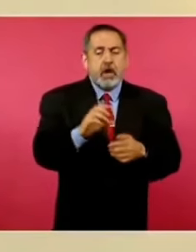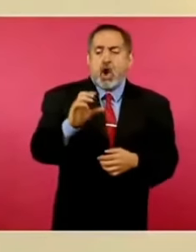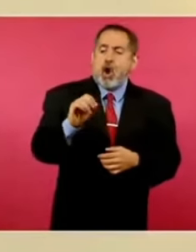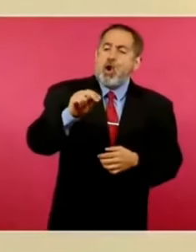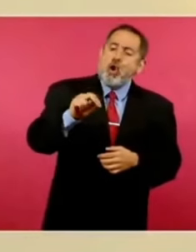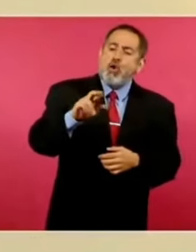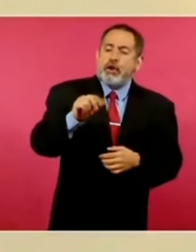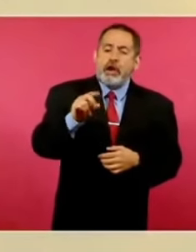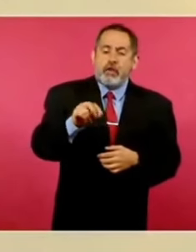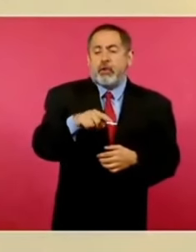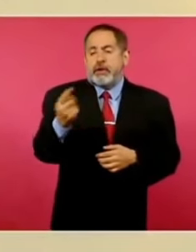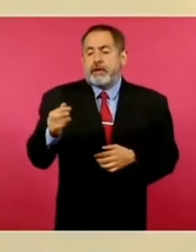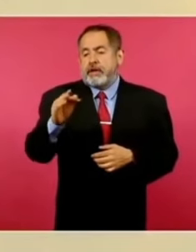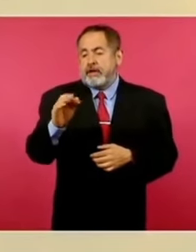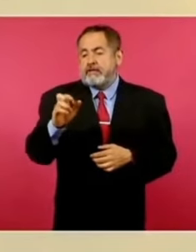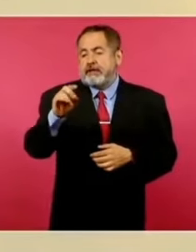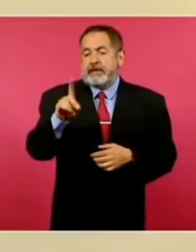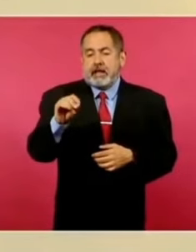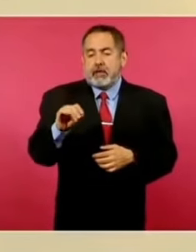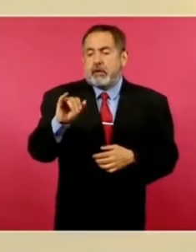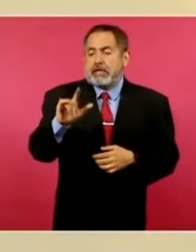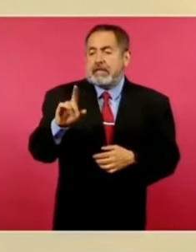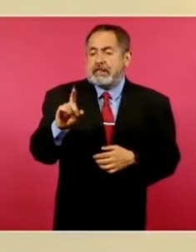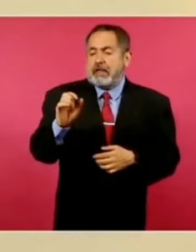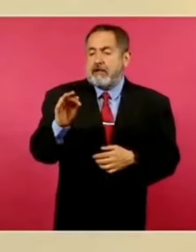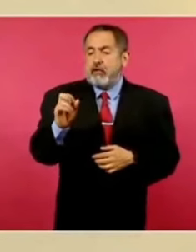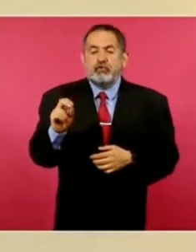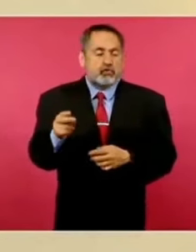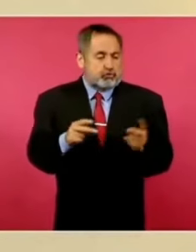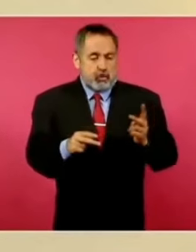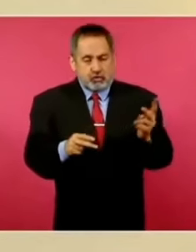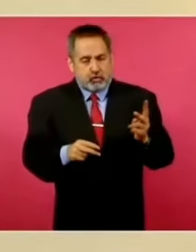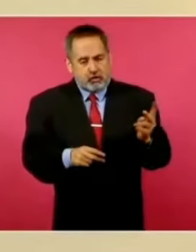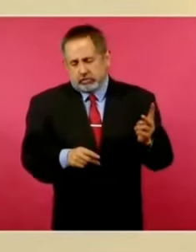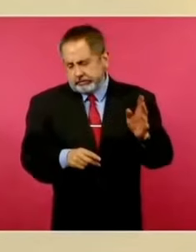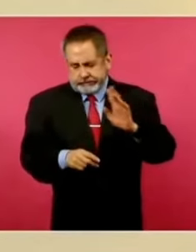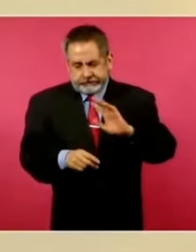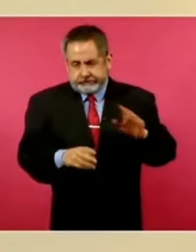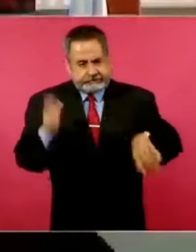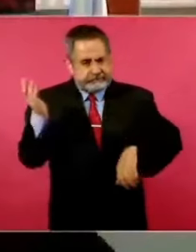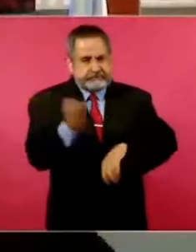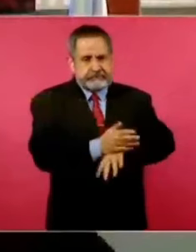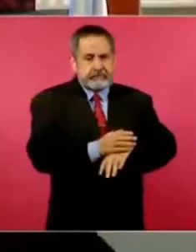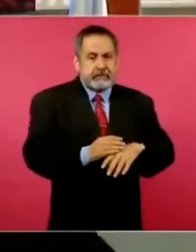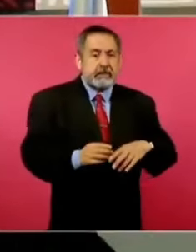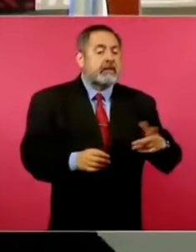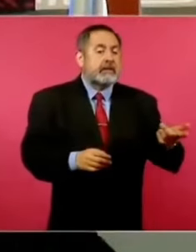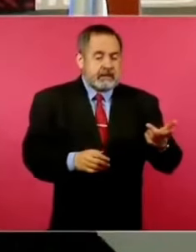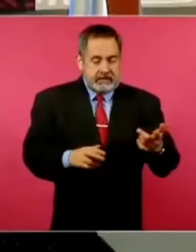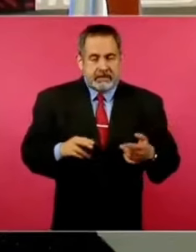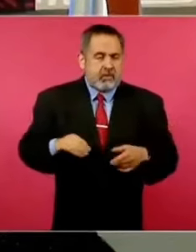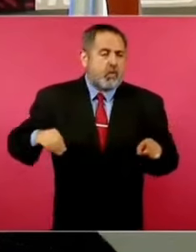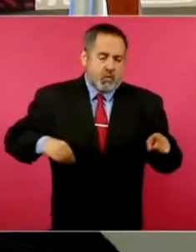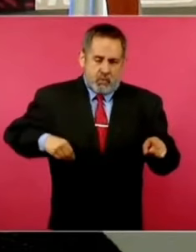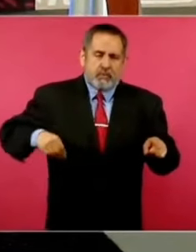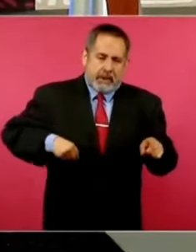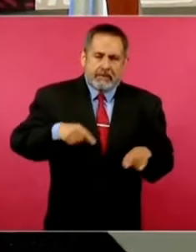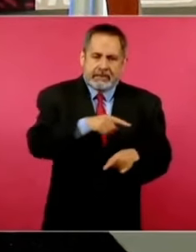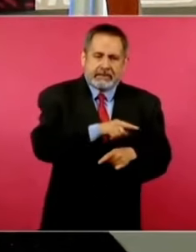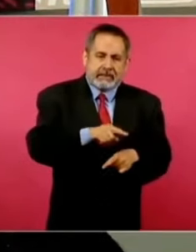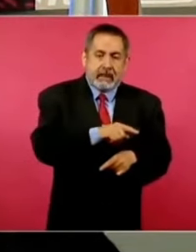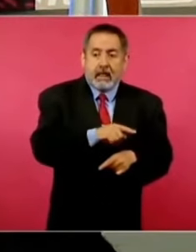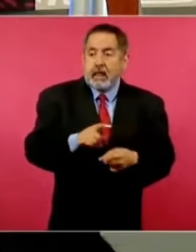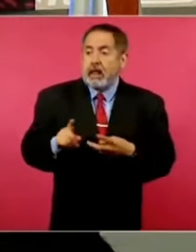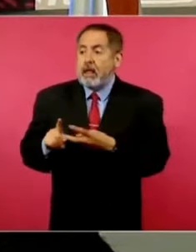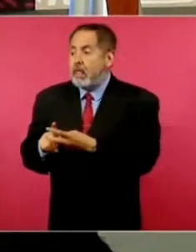y Fernando IL defonso ellos eh tras acreditar su responsabilidad en los delitos